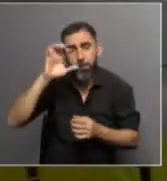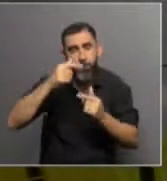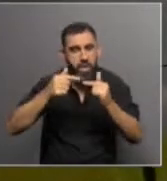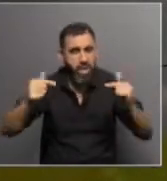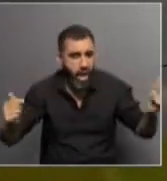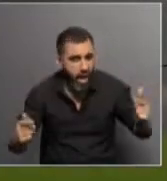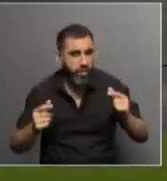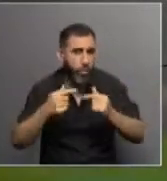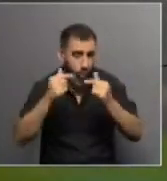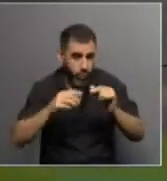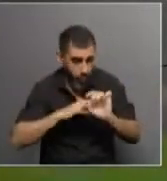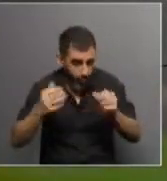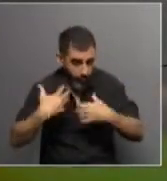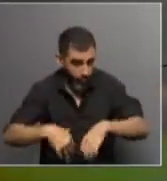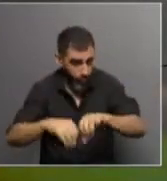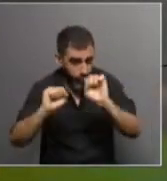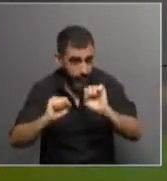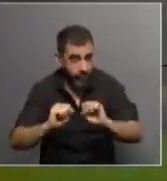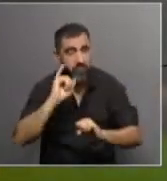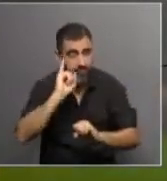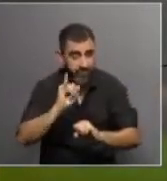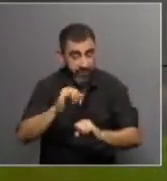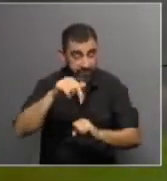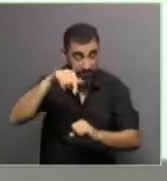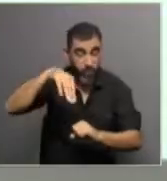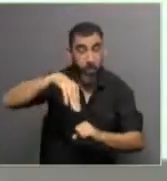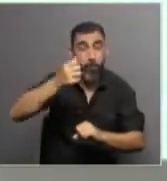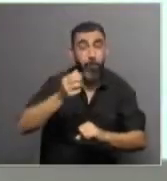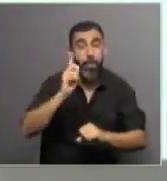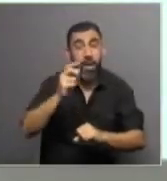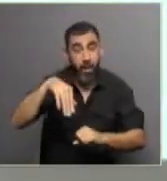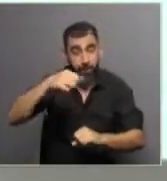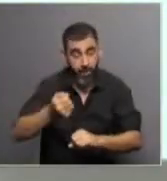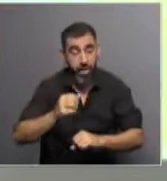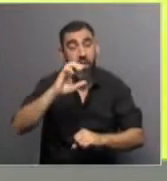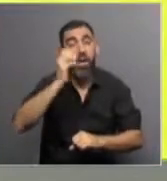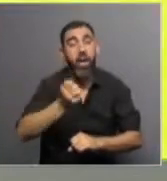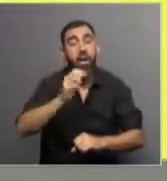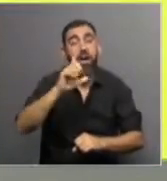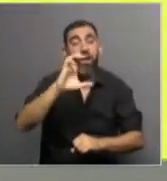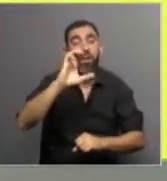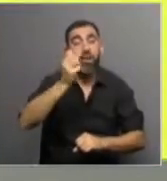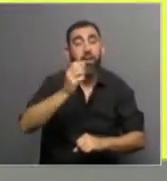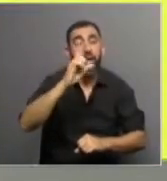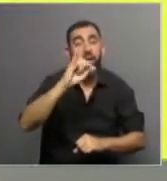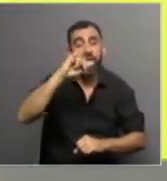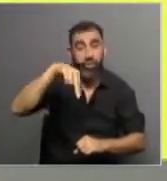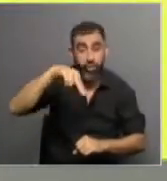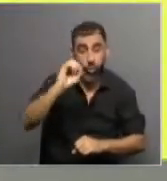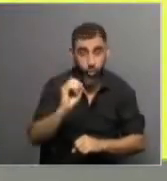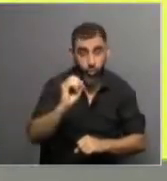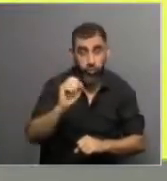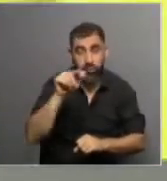otro tipo de recursos en esa zona? Bueno, sí, los magmas alcalinos, como es en este caso desde el punto de vista químico, en